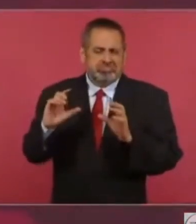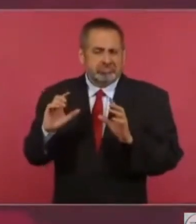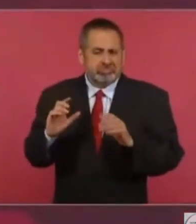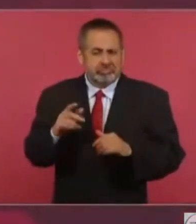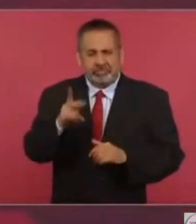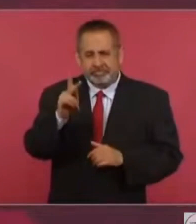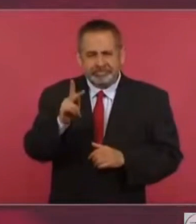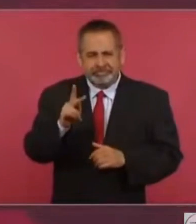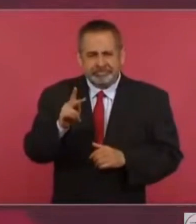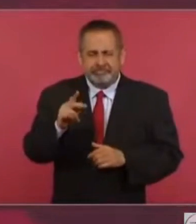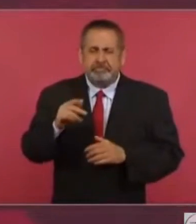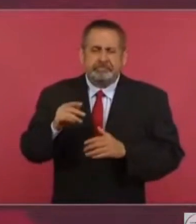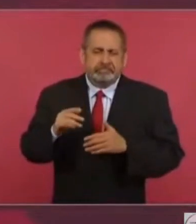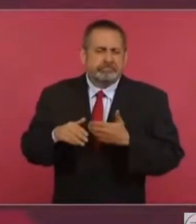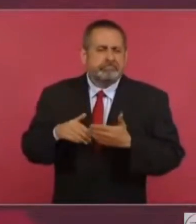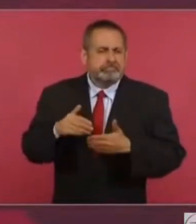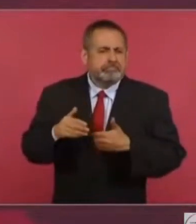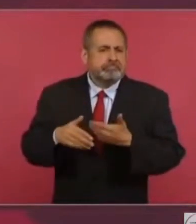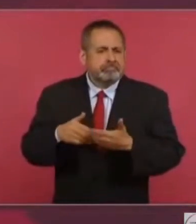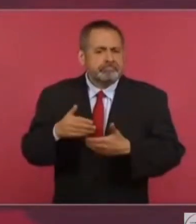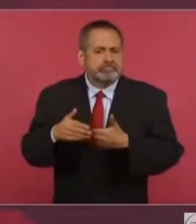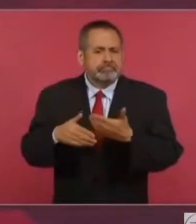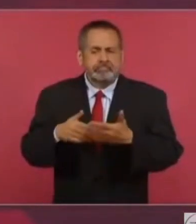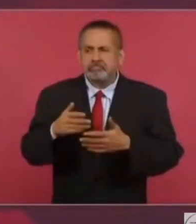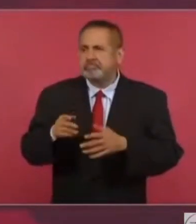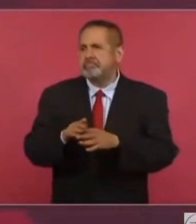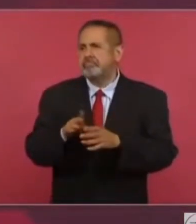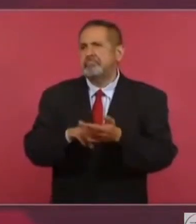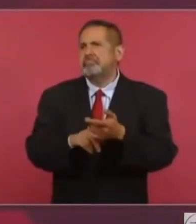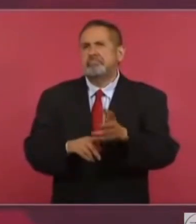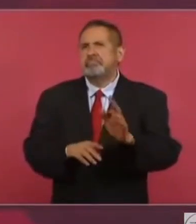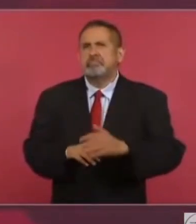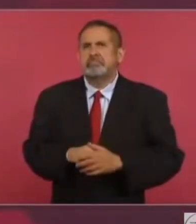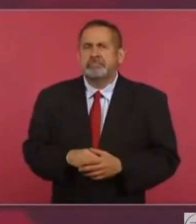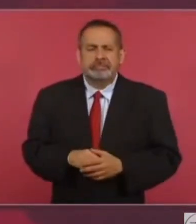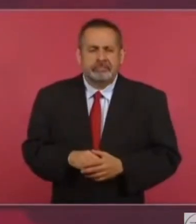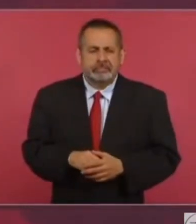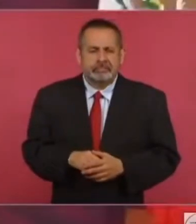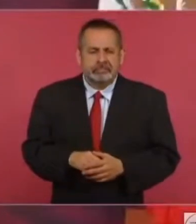Pero al poco tiempo, ya desde hace